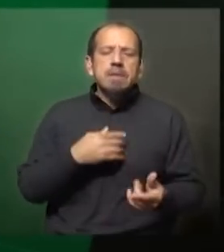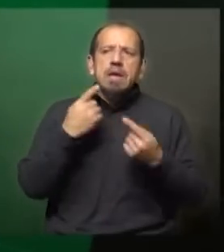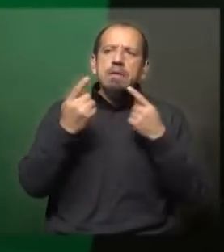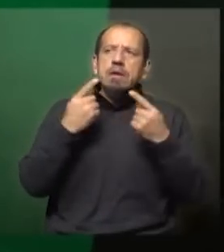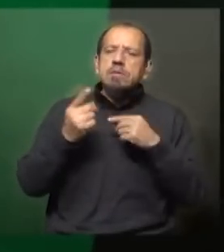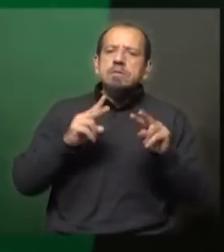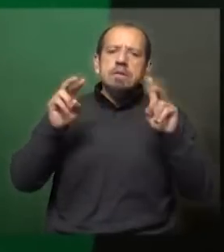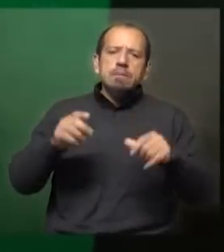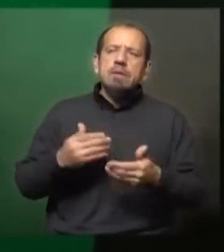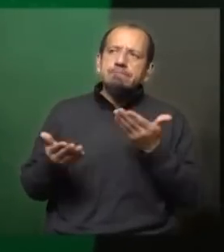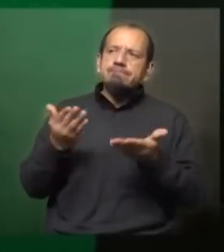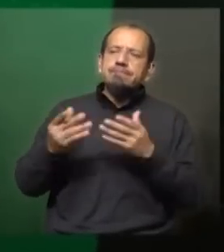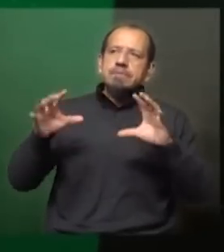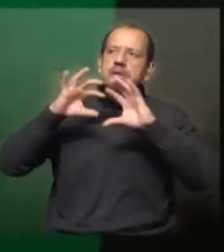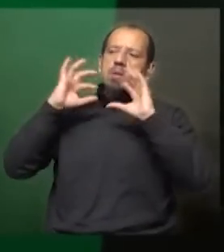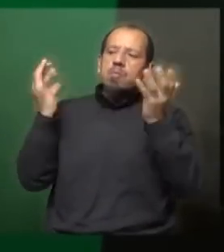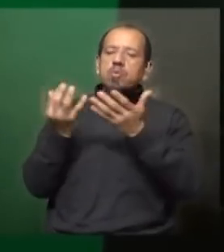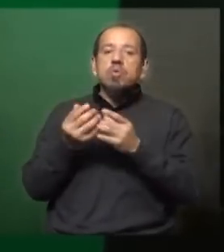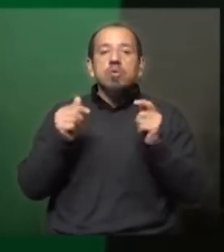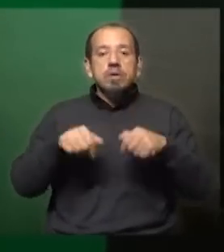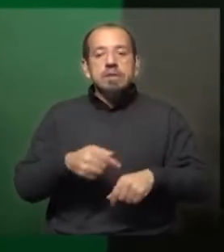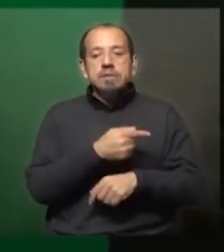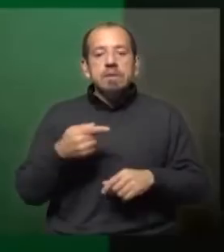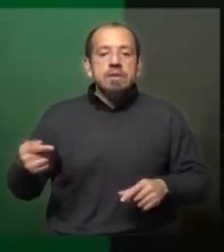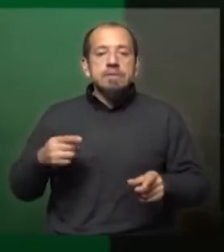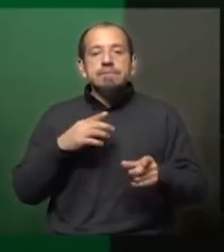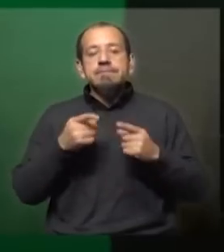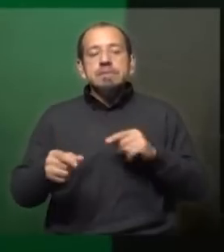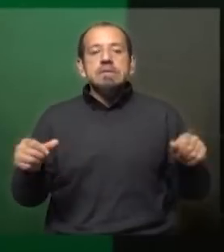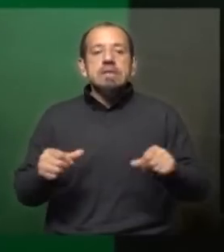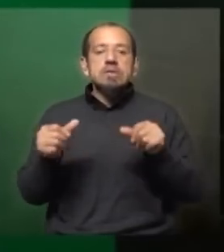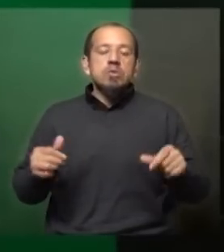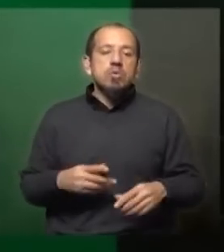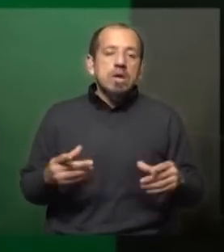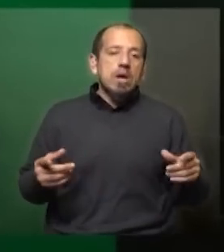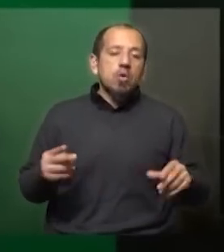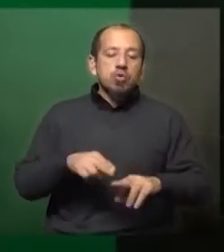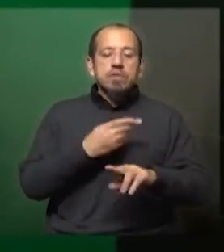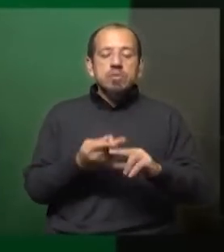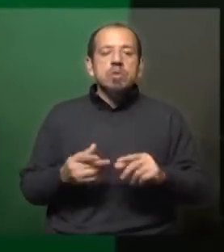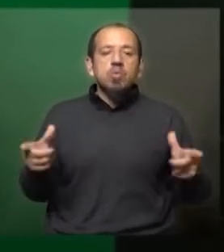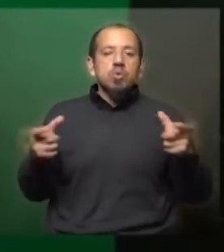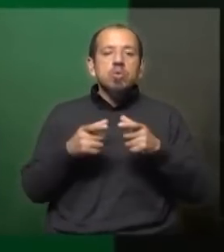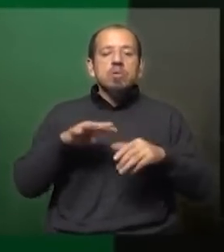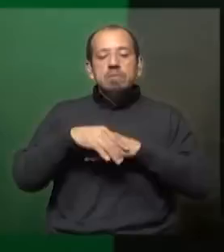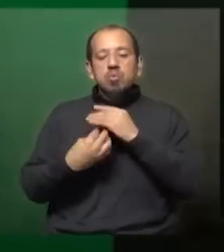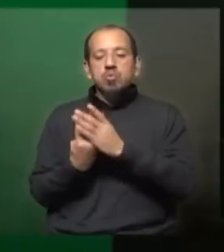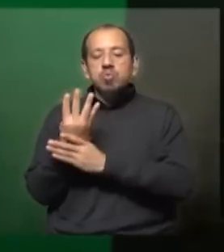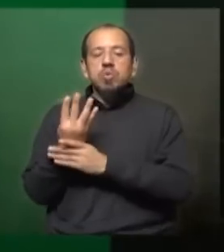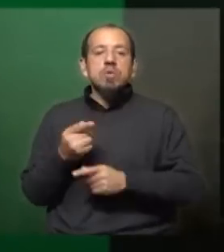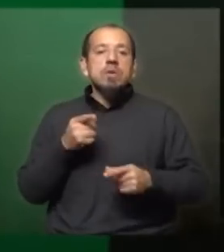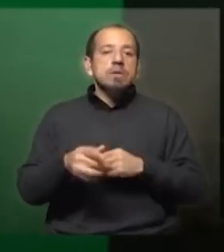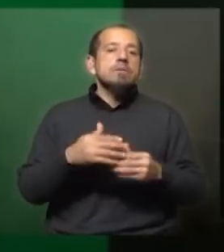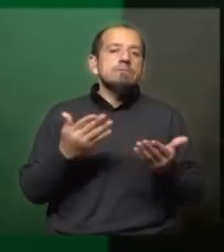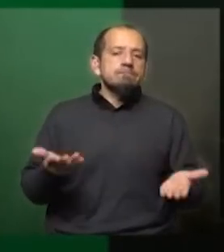analizar la realidad mundial y regional y esta semana precisamente se desarrolló una nueva Cumbre del mercosur donde una vez más quedó de